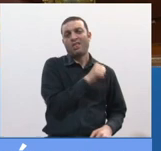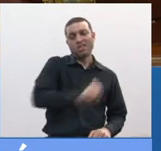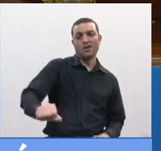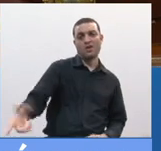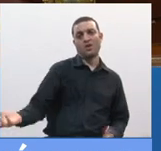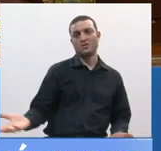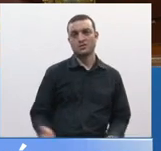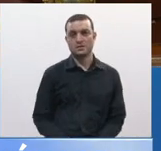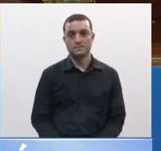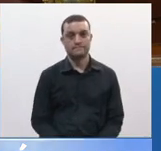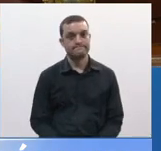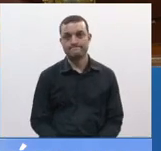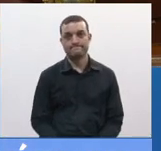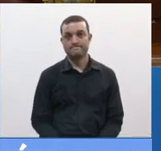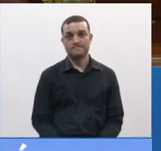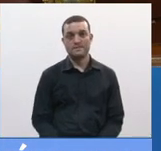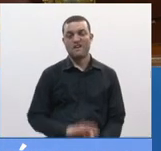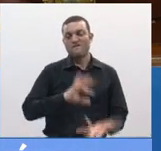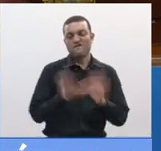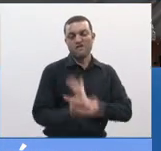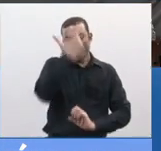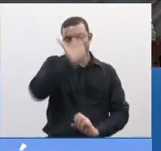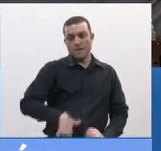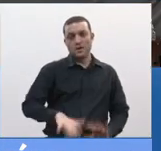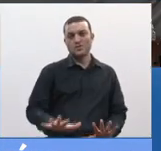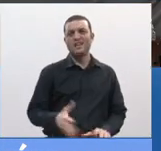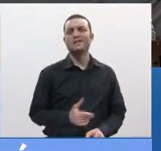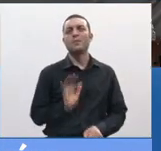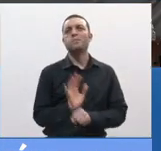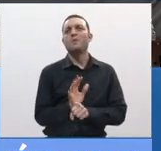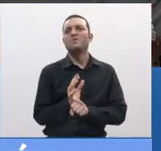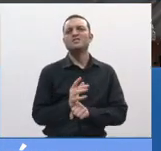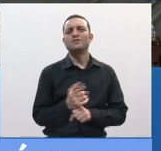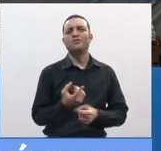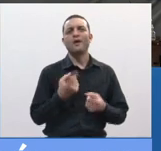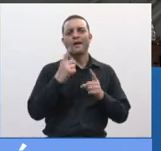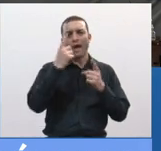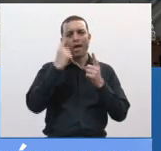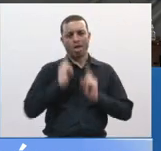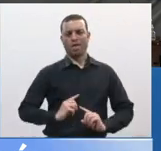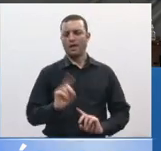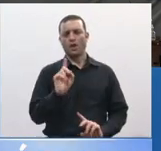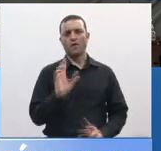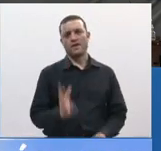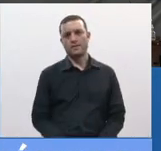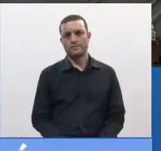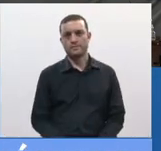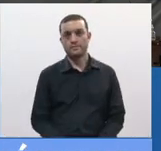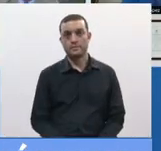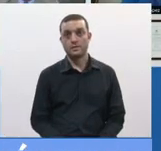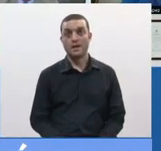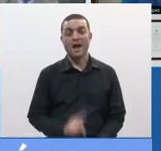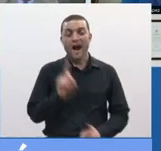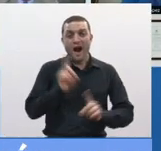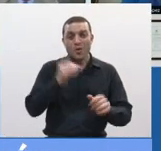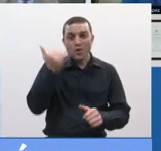estamos perdiendo mal, la actitud es la confrontación, la negación, y hay gente que se está confrontando en este momento en Estados Unidos, inclusive hay gente que está armada, se está confrontando